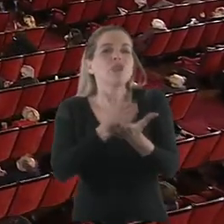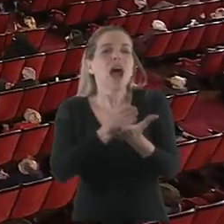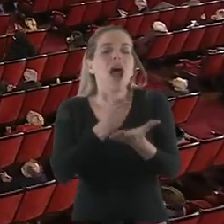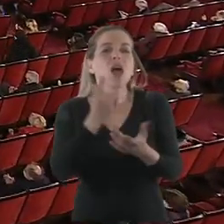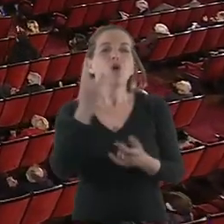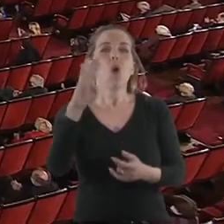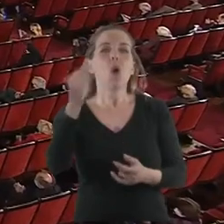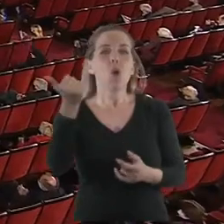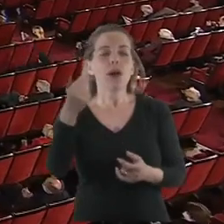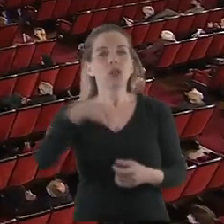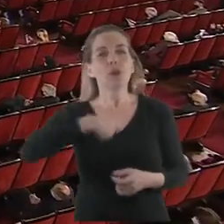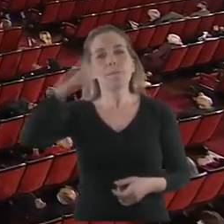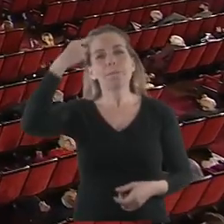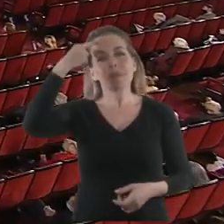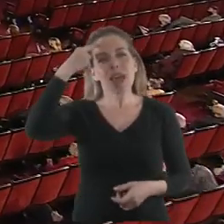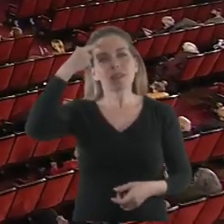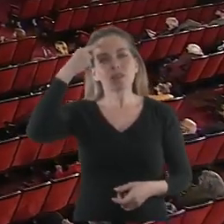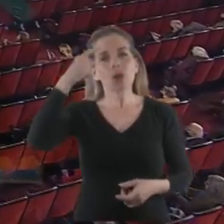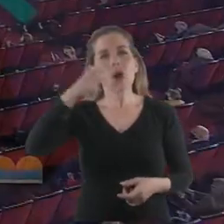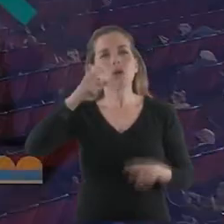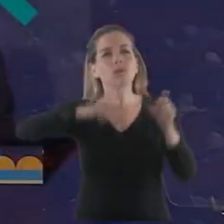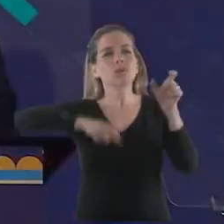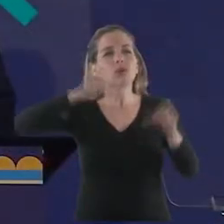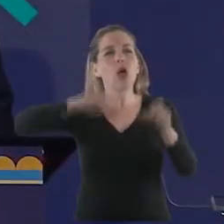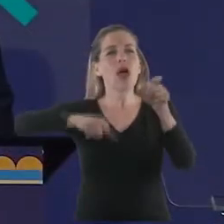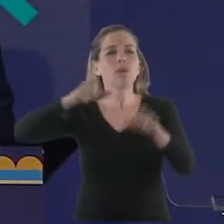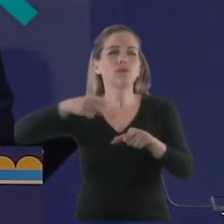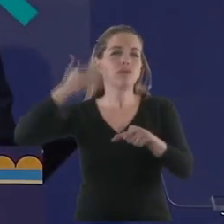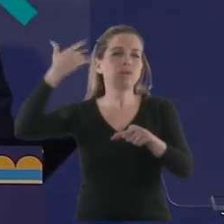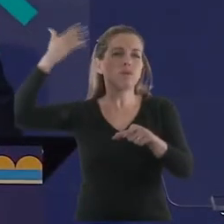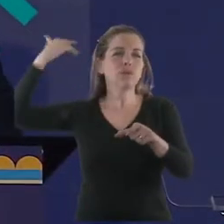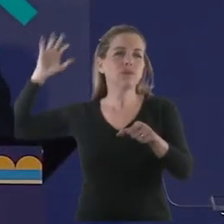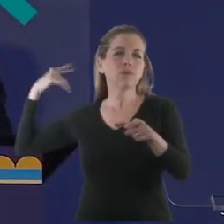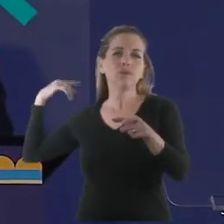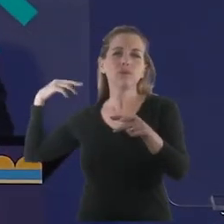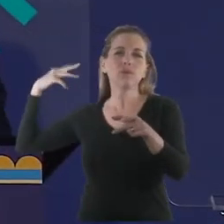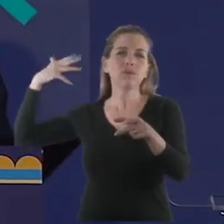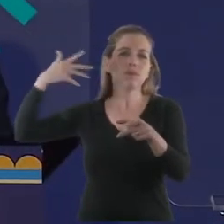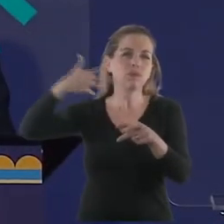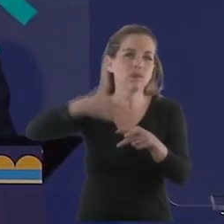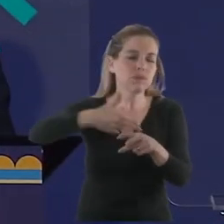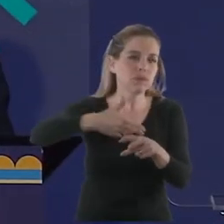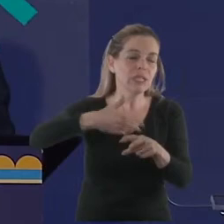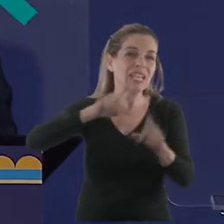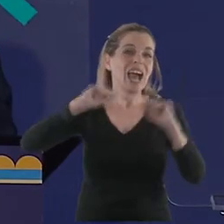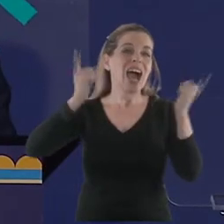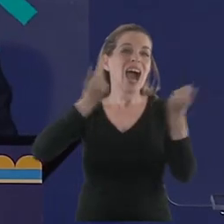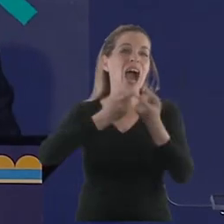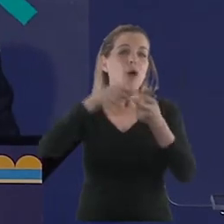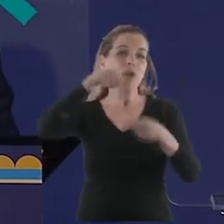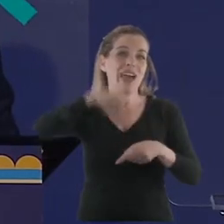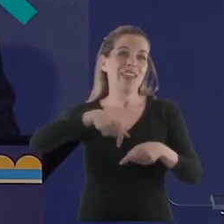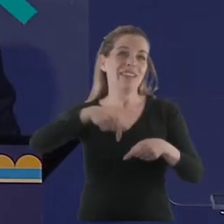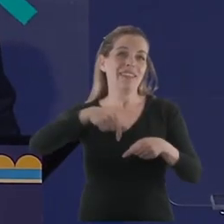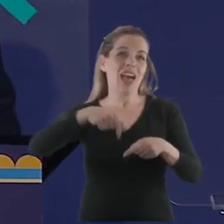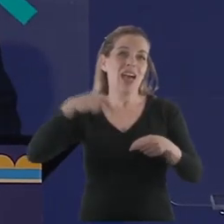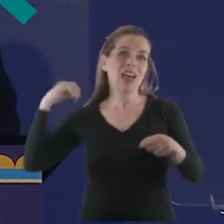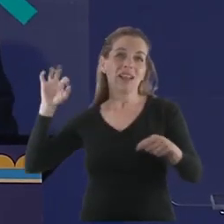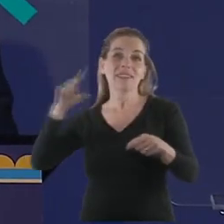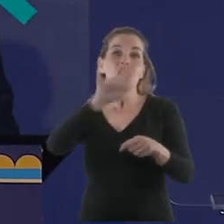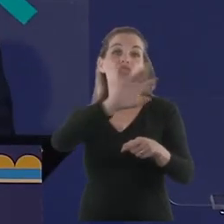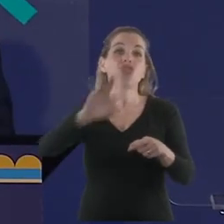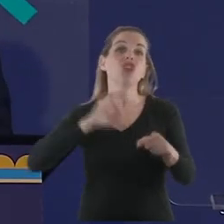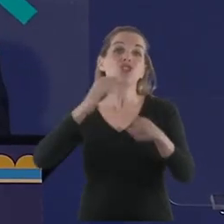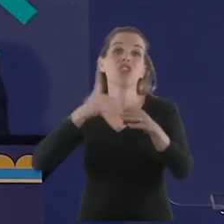Luciana, en todas las personas que pasaron por las aulas de la UBA durante estos 200 años, ¿no? En